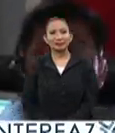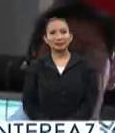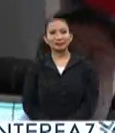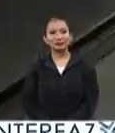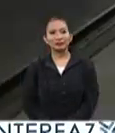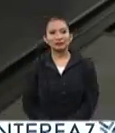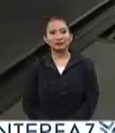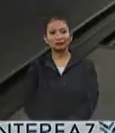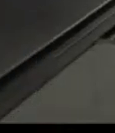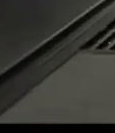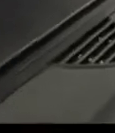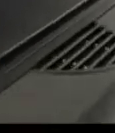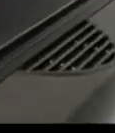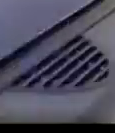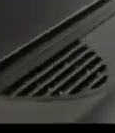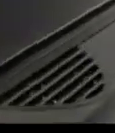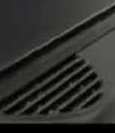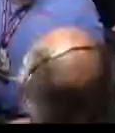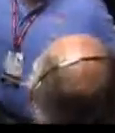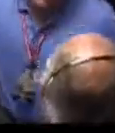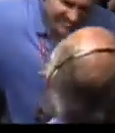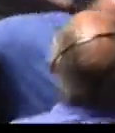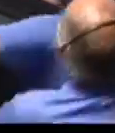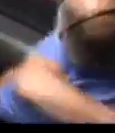Touchdown confirmed. We're safe on